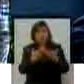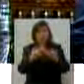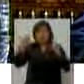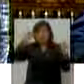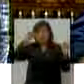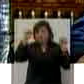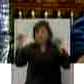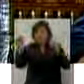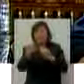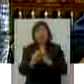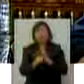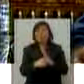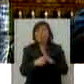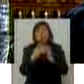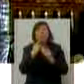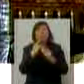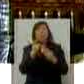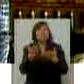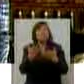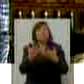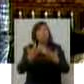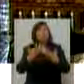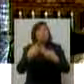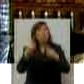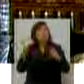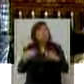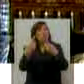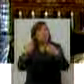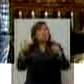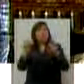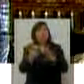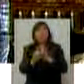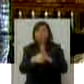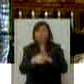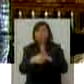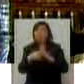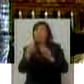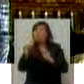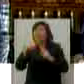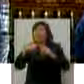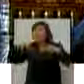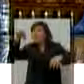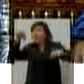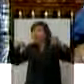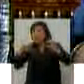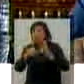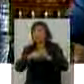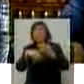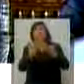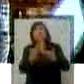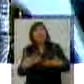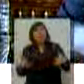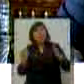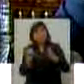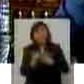del conservatorio nacional de música de la escuela de arte dramático y la escuela nacional de Bale se pretende a través de un decreto